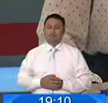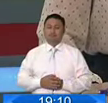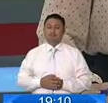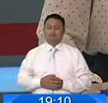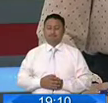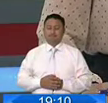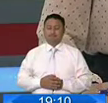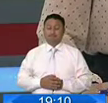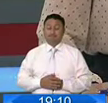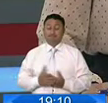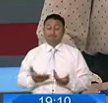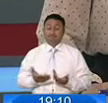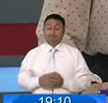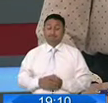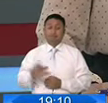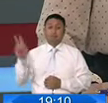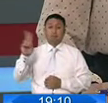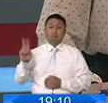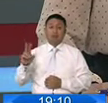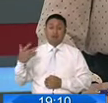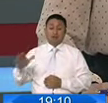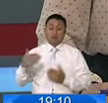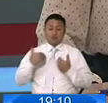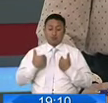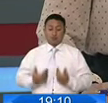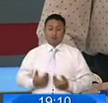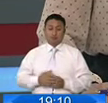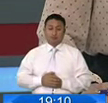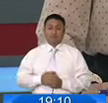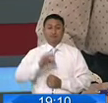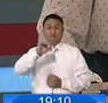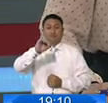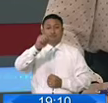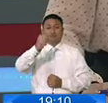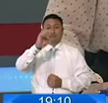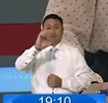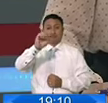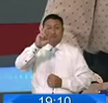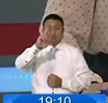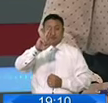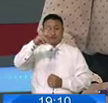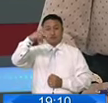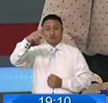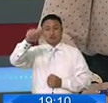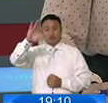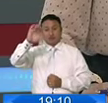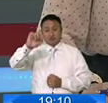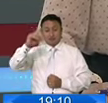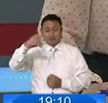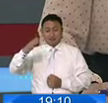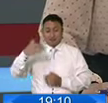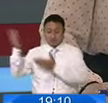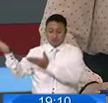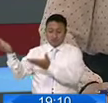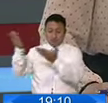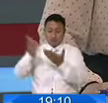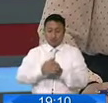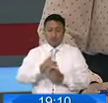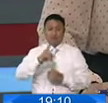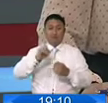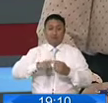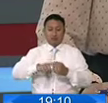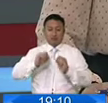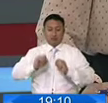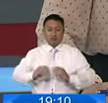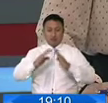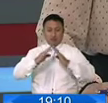así es ese viernes serán repatriados los cuerpos de oscar villacís y cat y velasco se preparan en capillas ardientes en quito